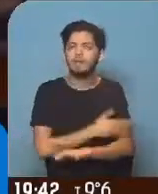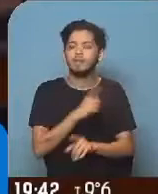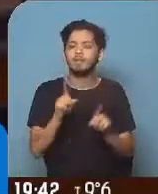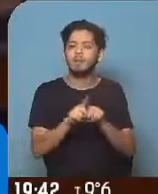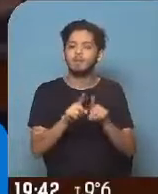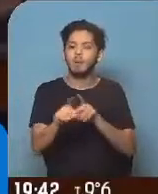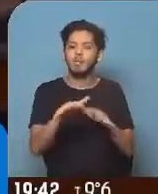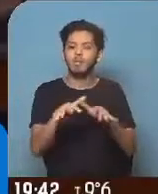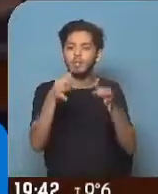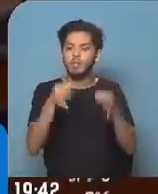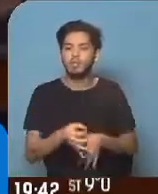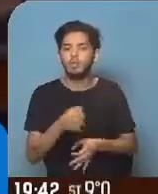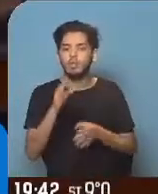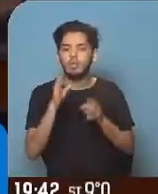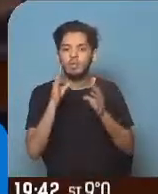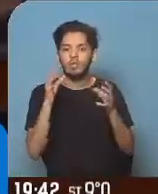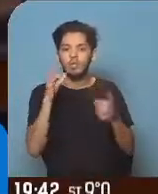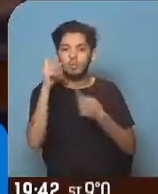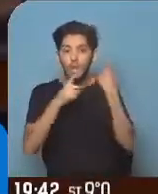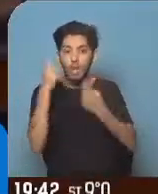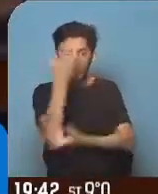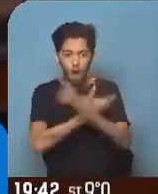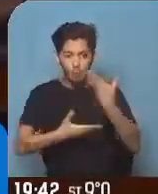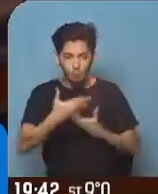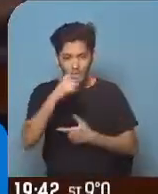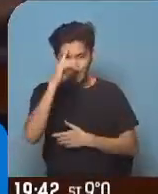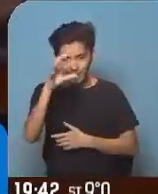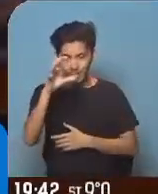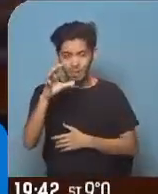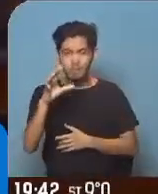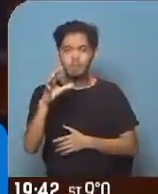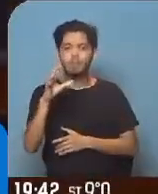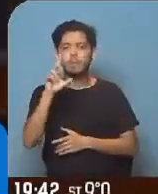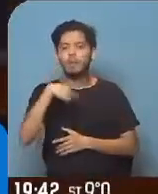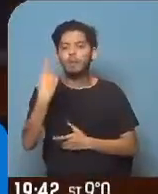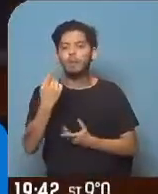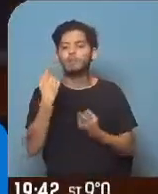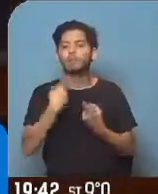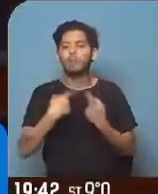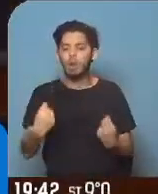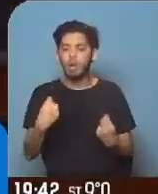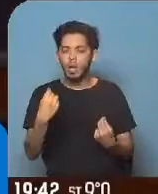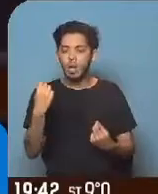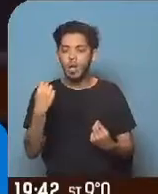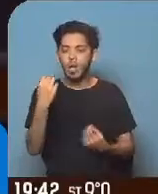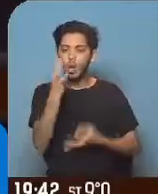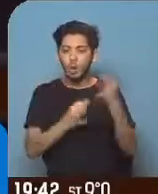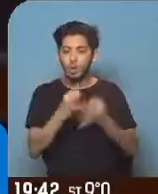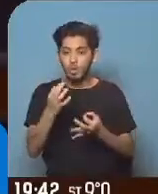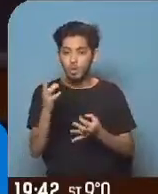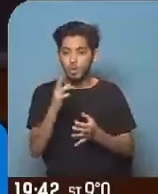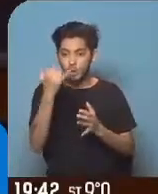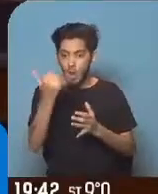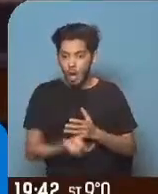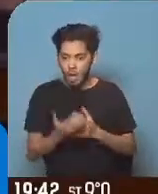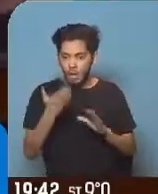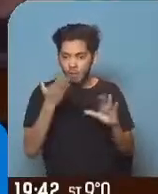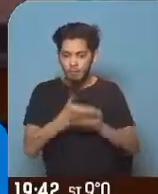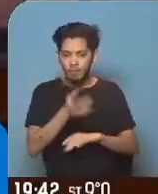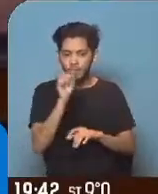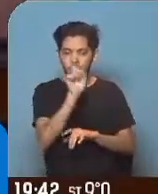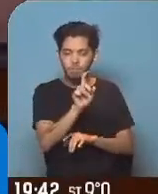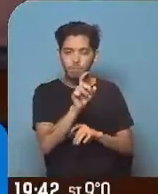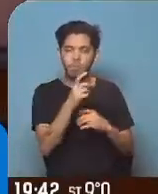el caso concreto de Sueños Compartidos, que fue porque la justicia nos habilitó a poder tener acceso